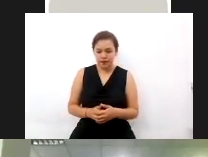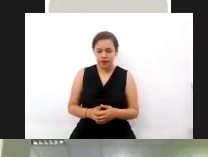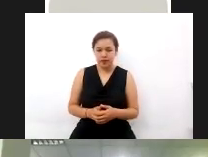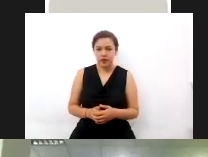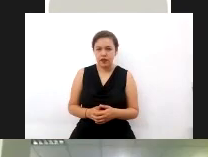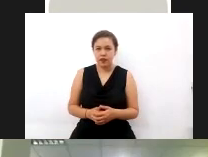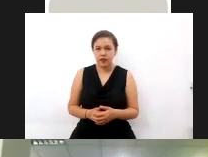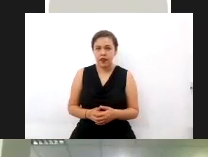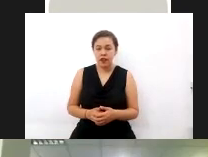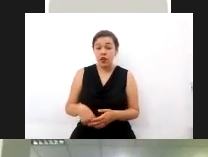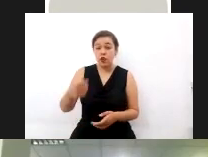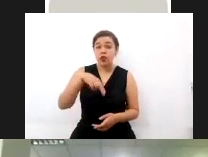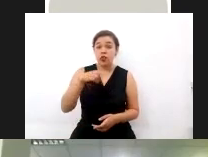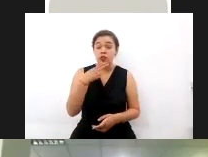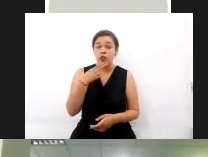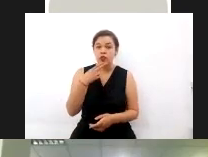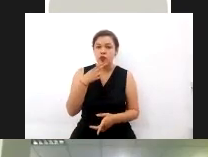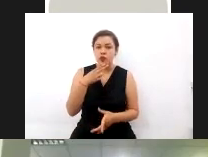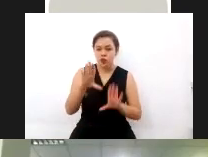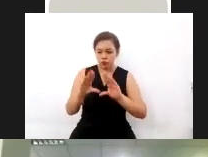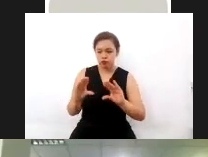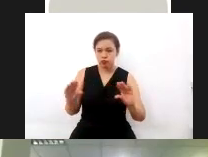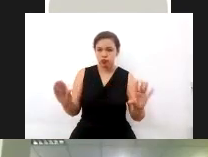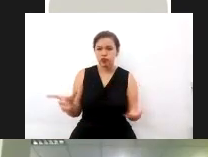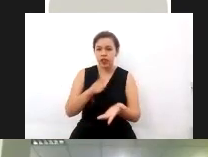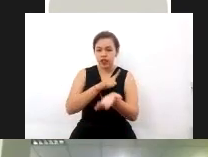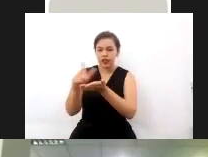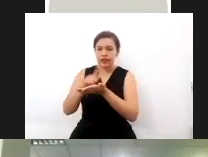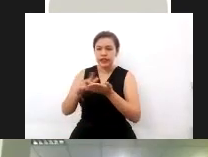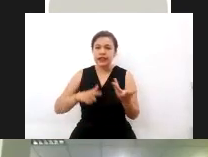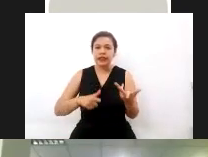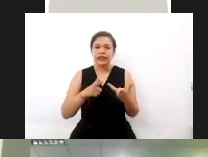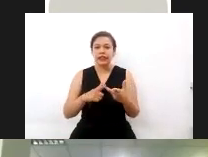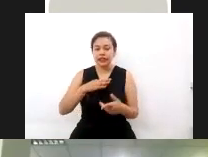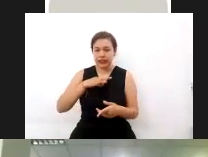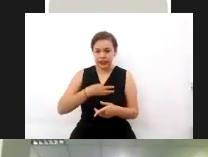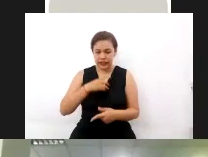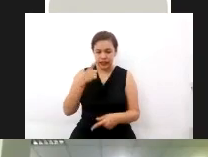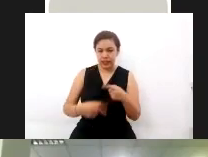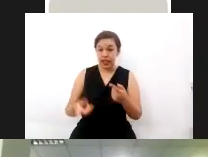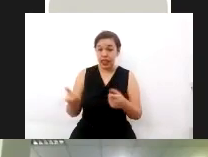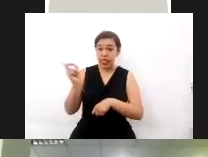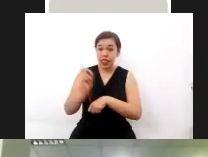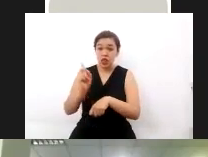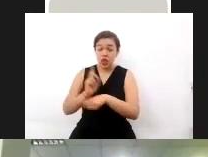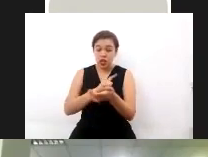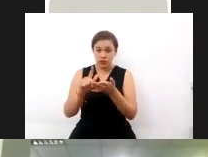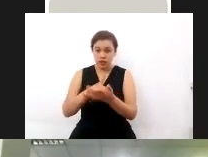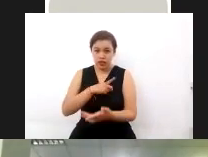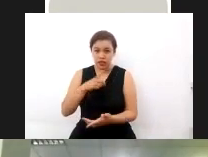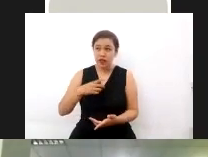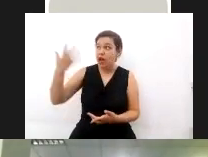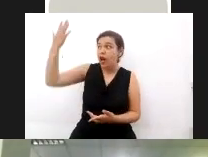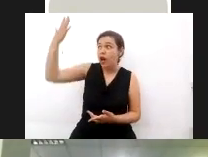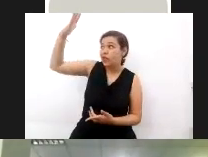Si se utilizan colchonetas, la desinfección y limpieza debe ser diariamente, debe de ponerse al sol